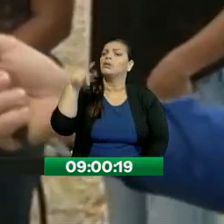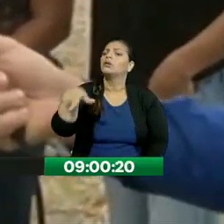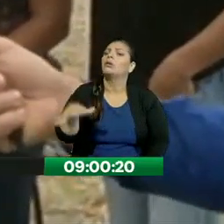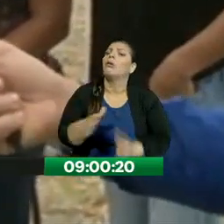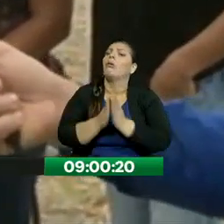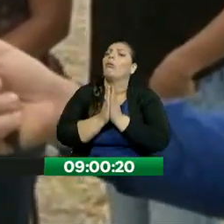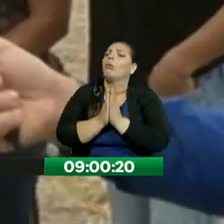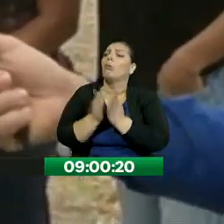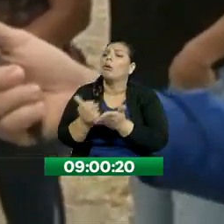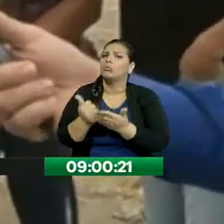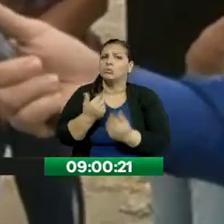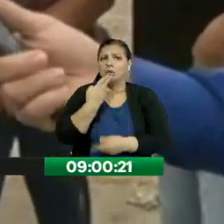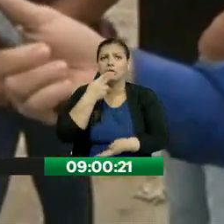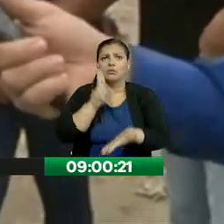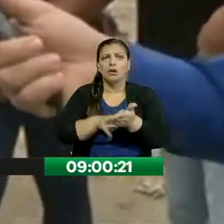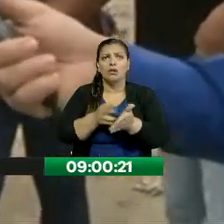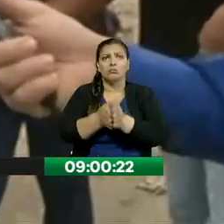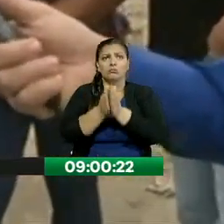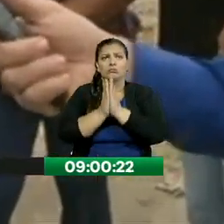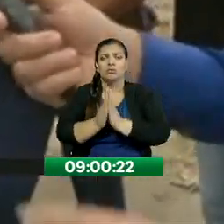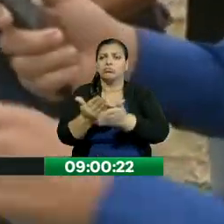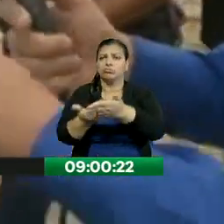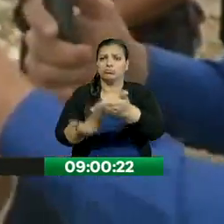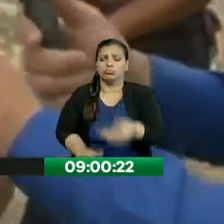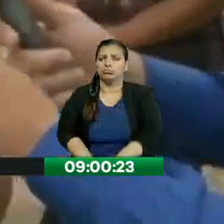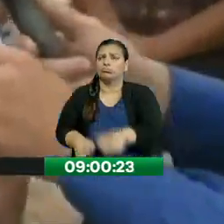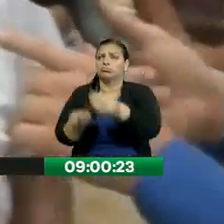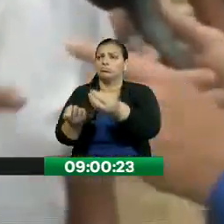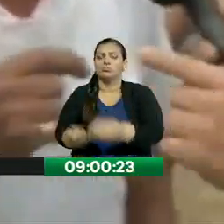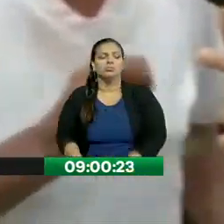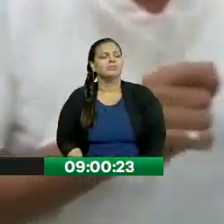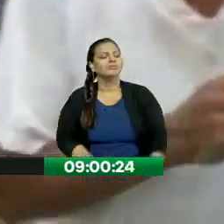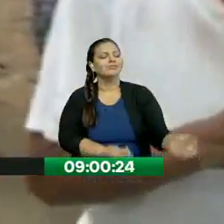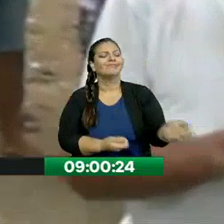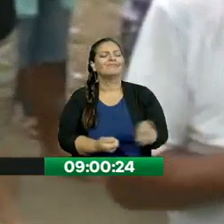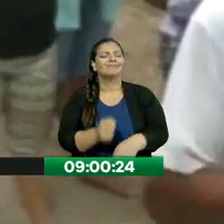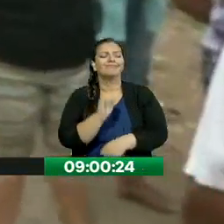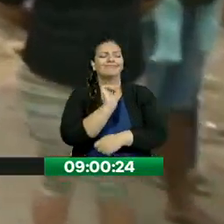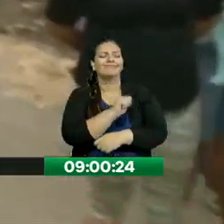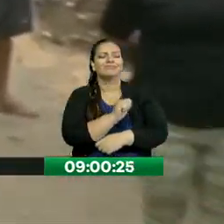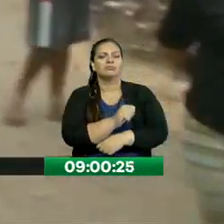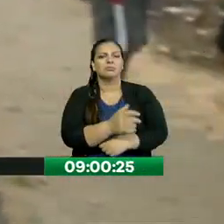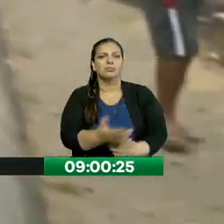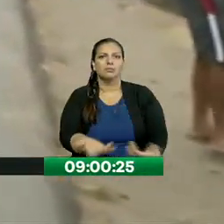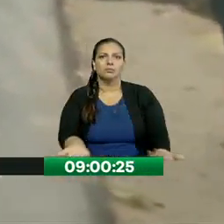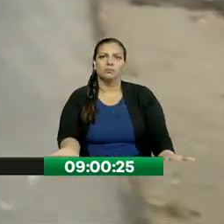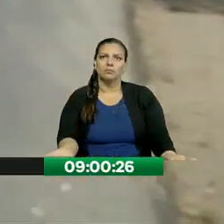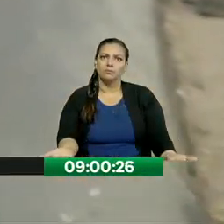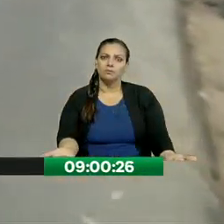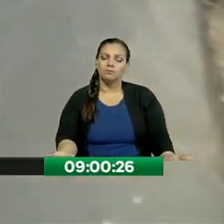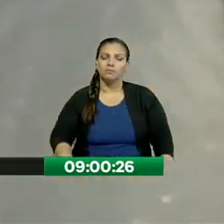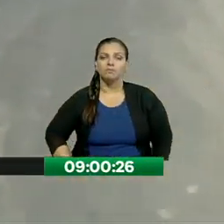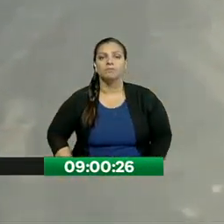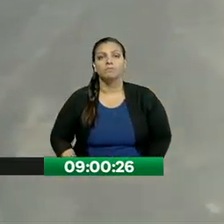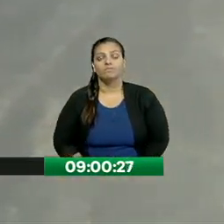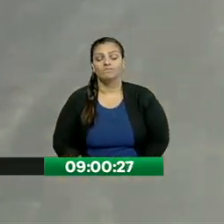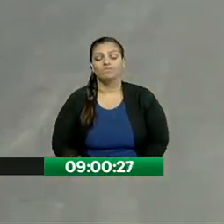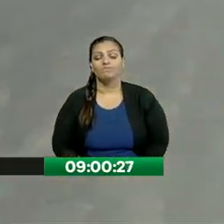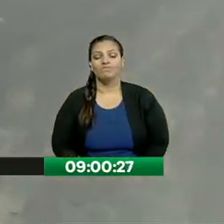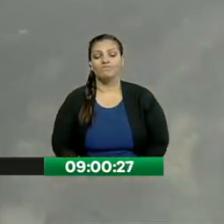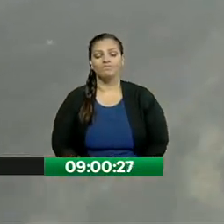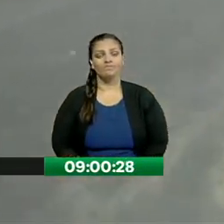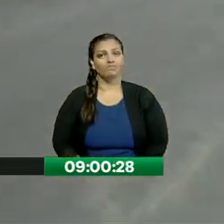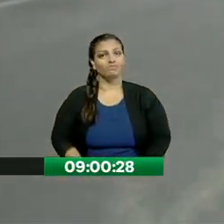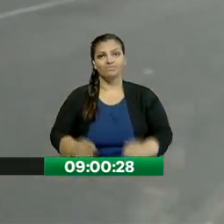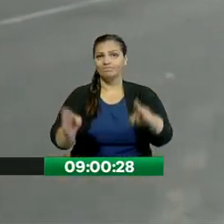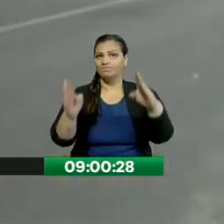ido con oficio y no atienden nada. Que sí, que bueno, le hago una pregunta sobre el caso, sobre el accidente